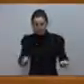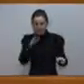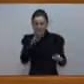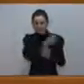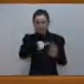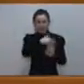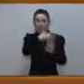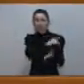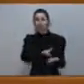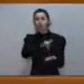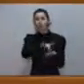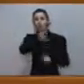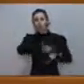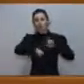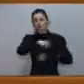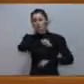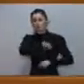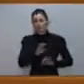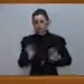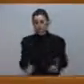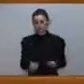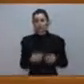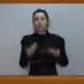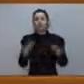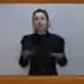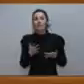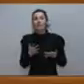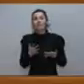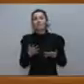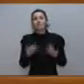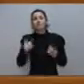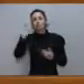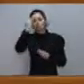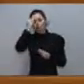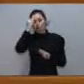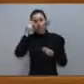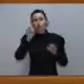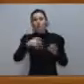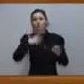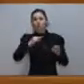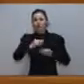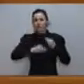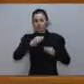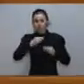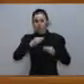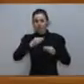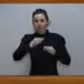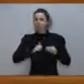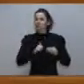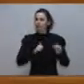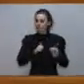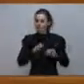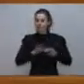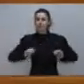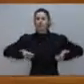llevado a este país la crisis. Aunque no creo que sean realmente capaces de hacerlo, tienen la oportunidad de